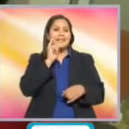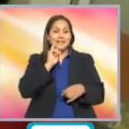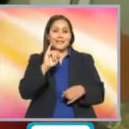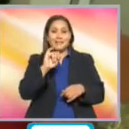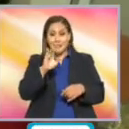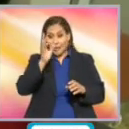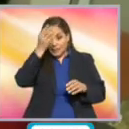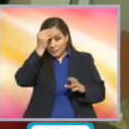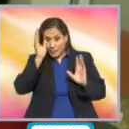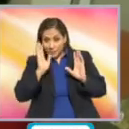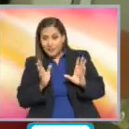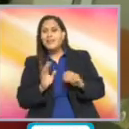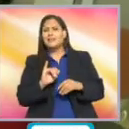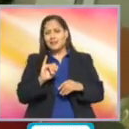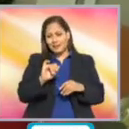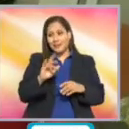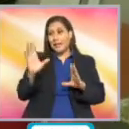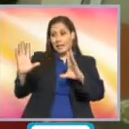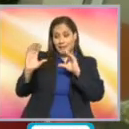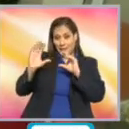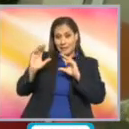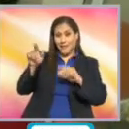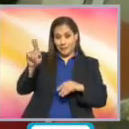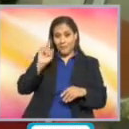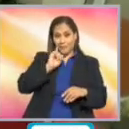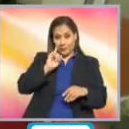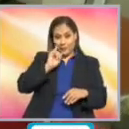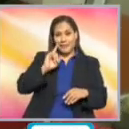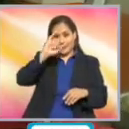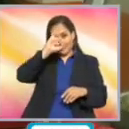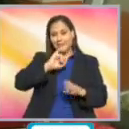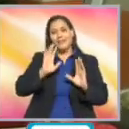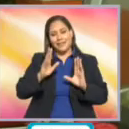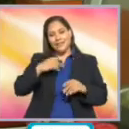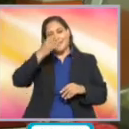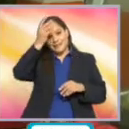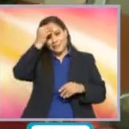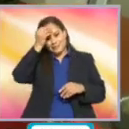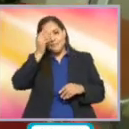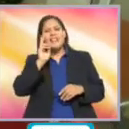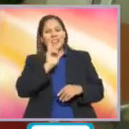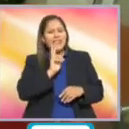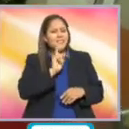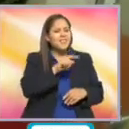ya aprendió? Pues sí, todo lo que me enseñó la patrona ya aprendí. A ver,